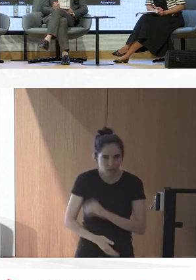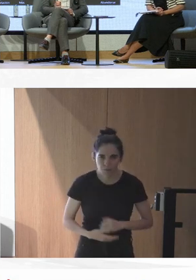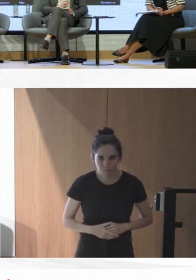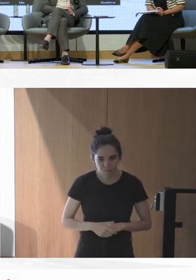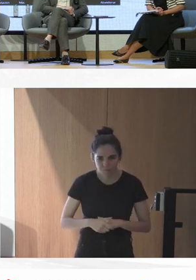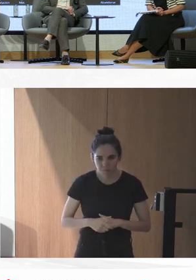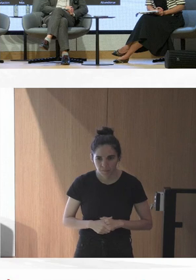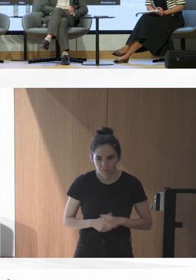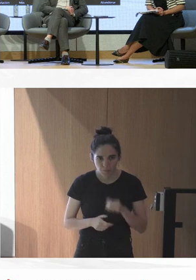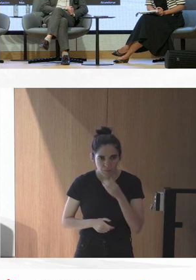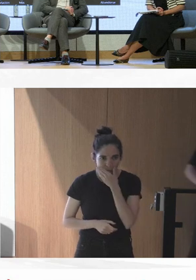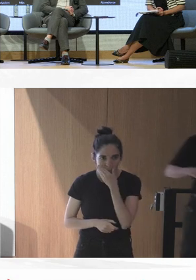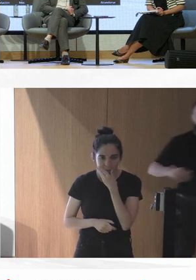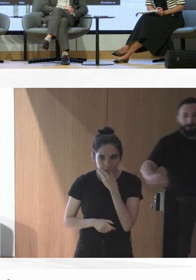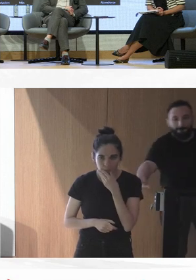A menudo